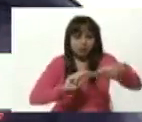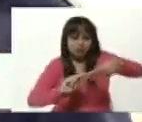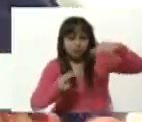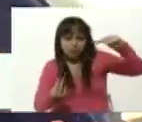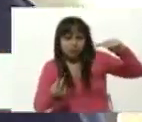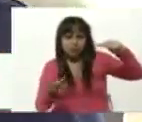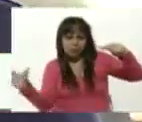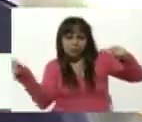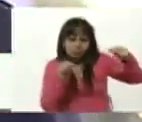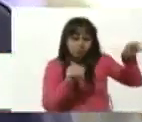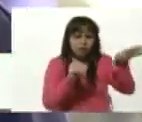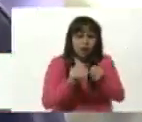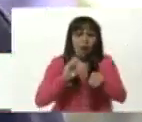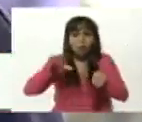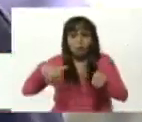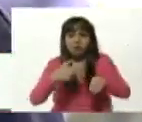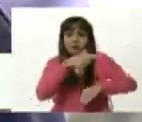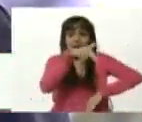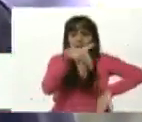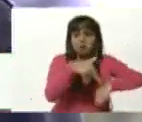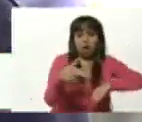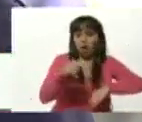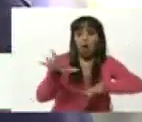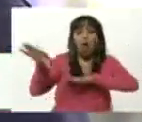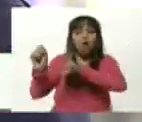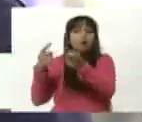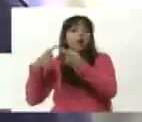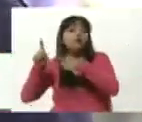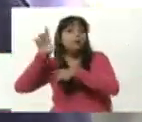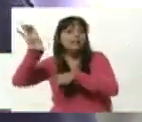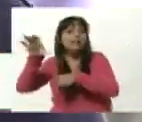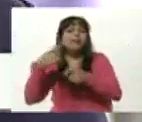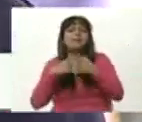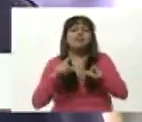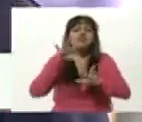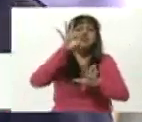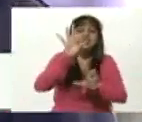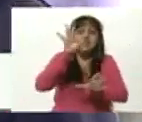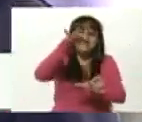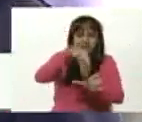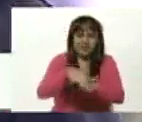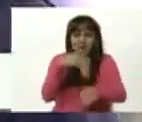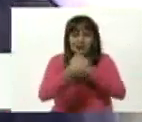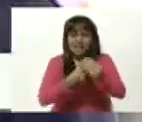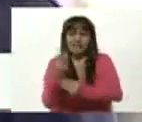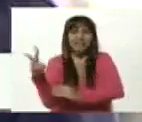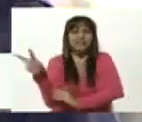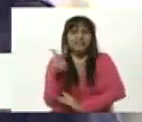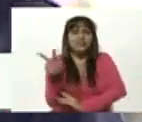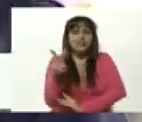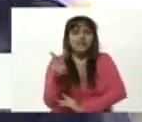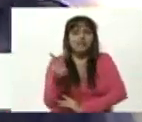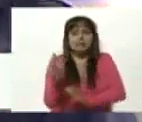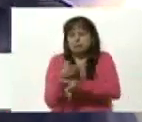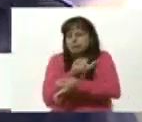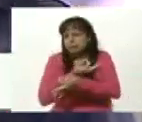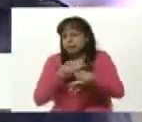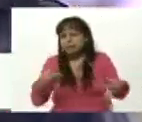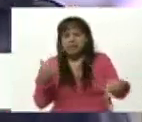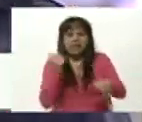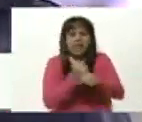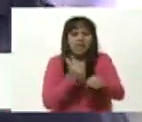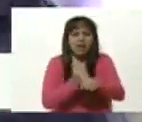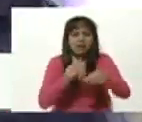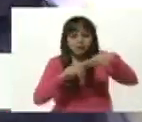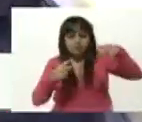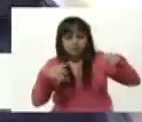ser nacionales y pueden ser importadas, pero la semilla híbrida que se produce en Venezuela es de excelente calidad,